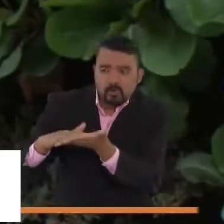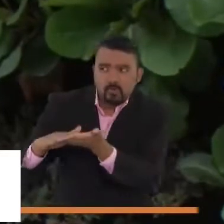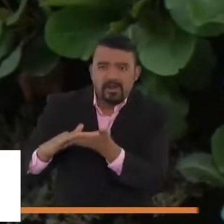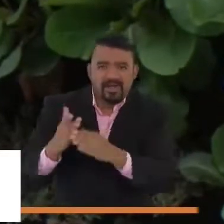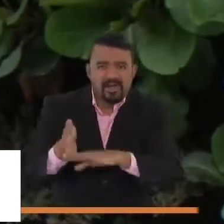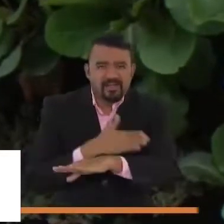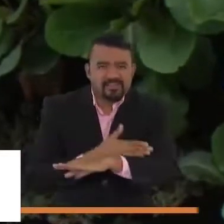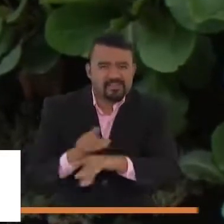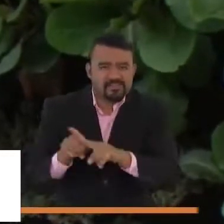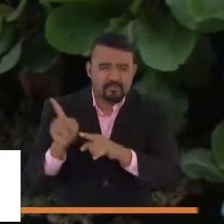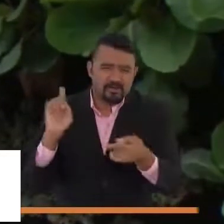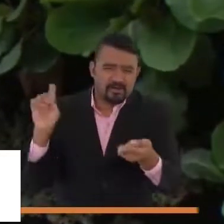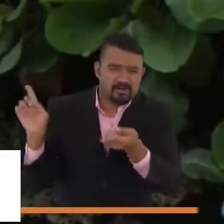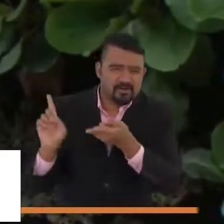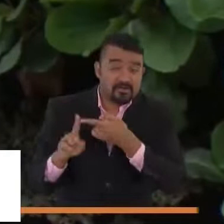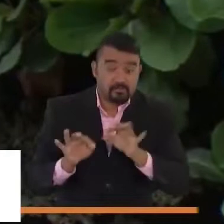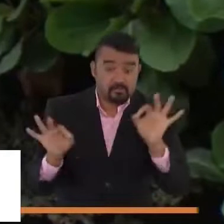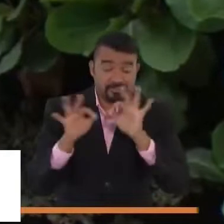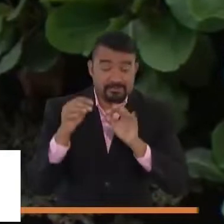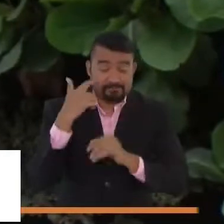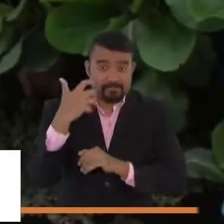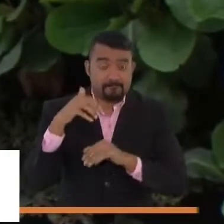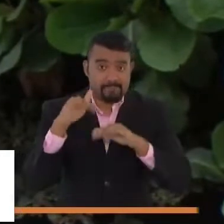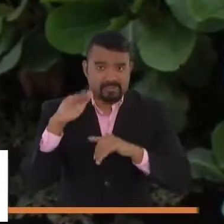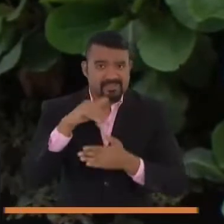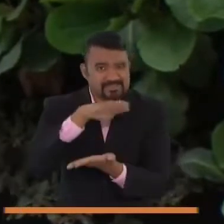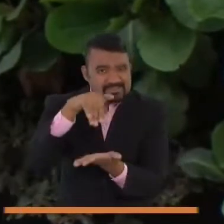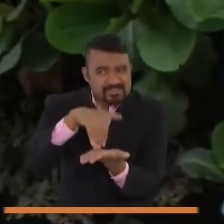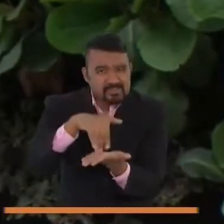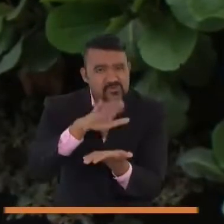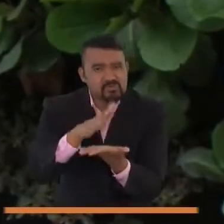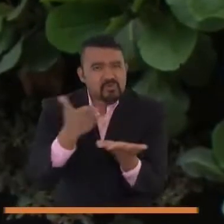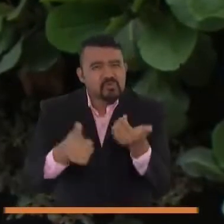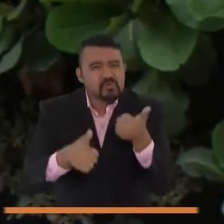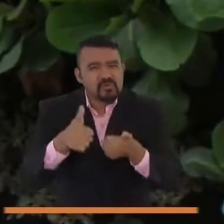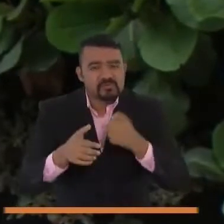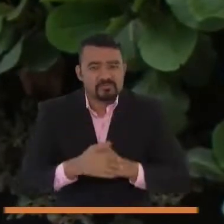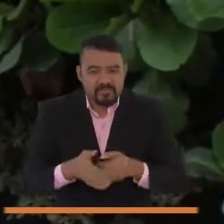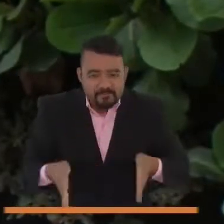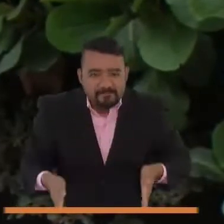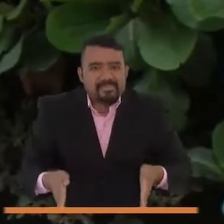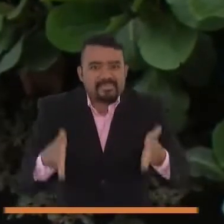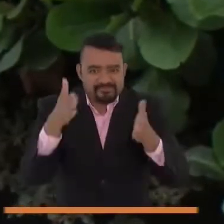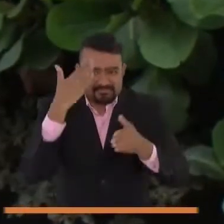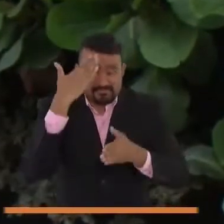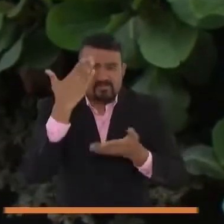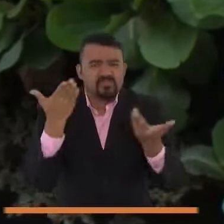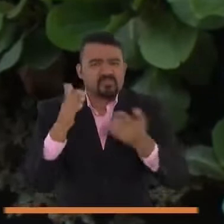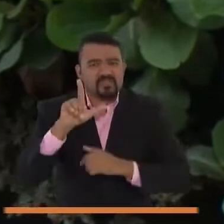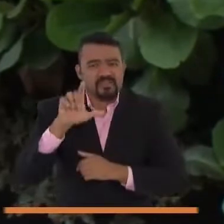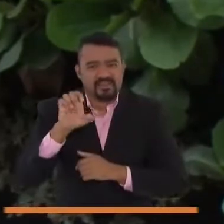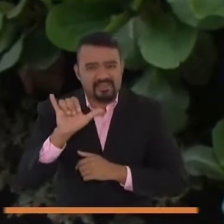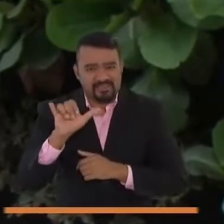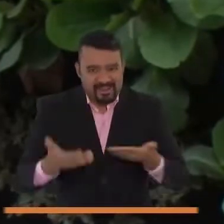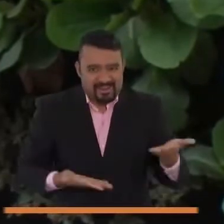más importante en los últimos años de la zona centro de esta localidad. El pasaje de ley, para que usted no lo olvide,